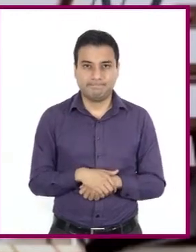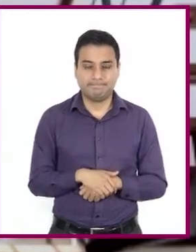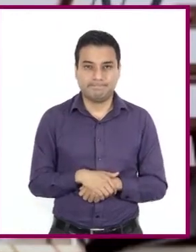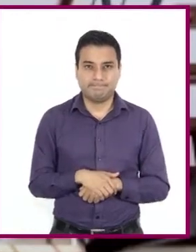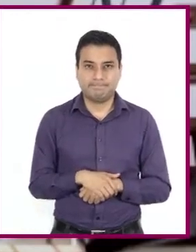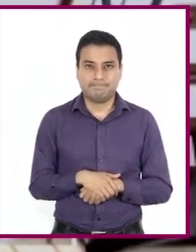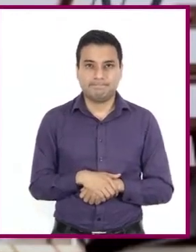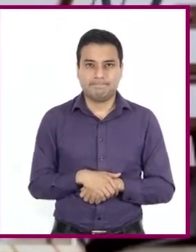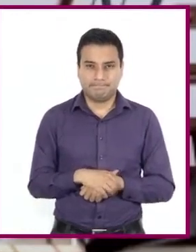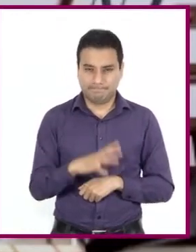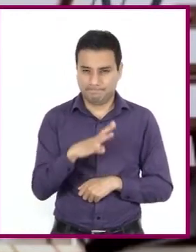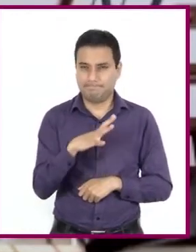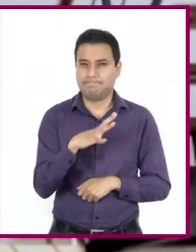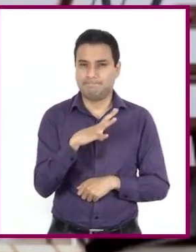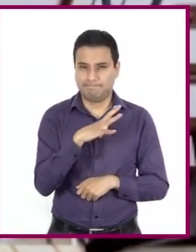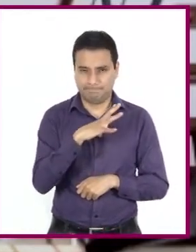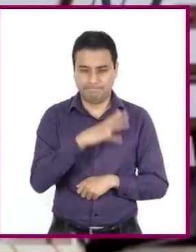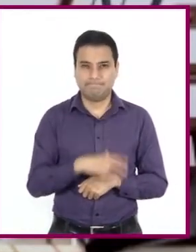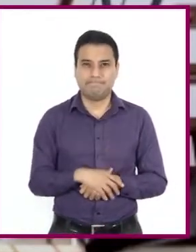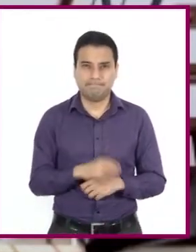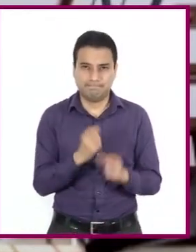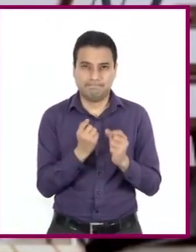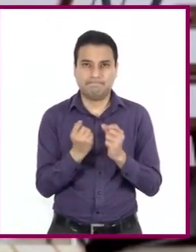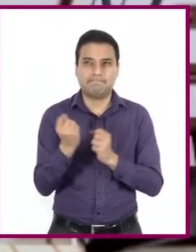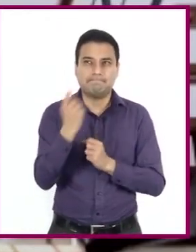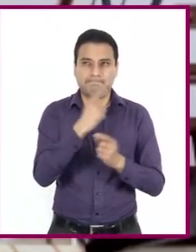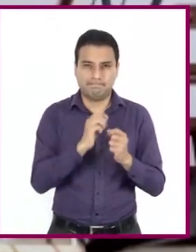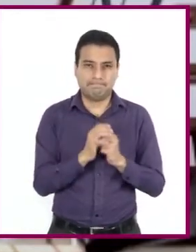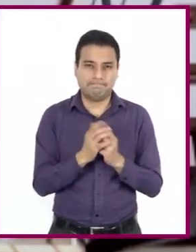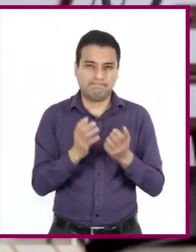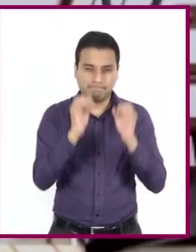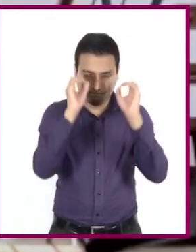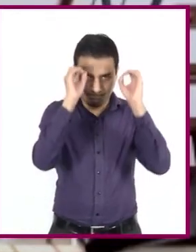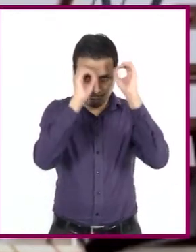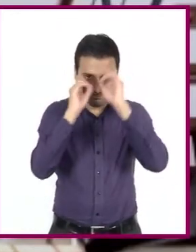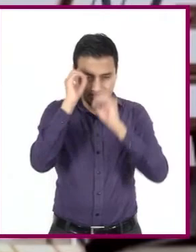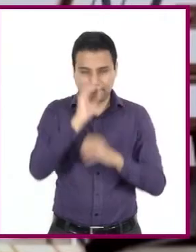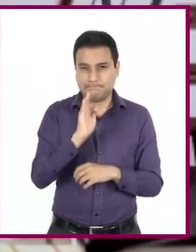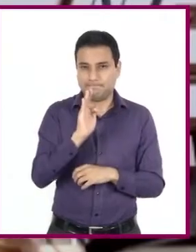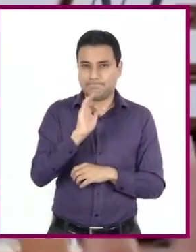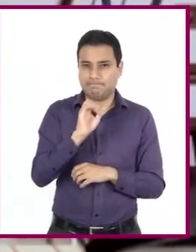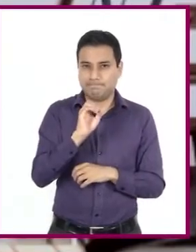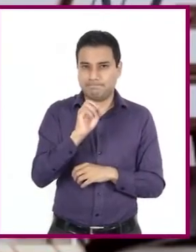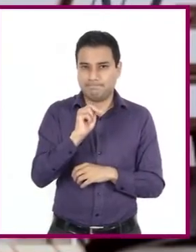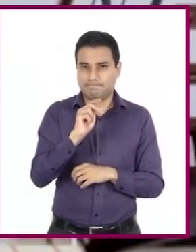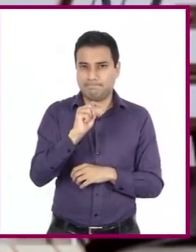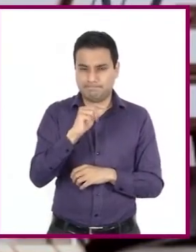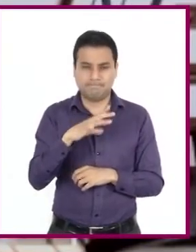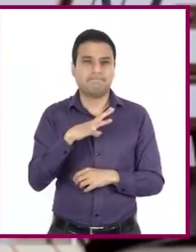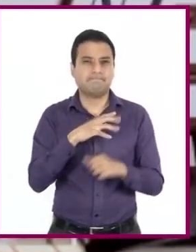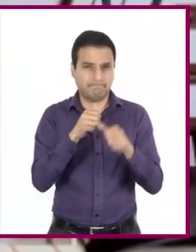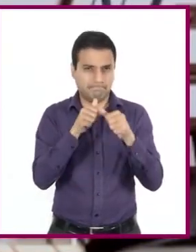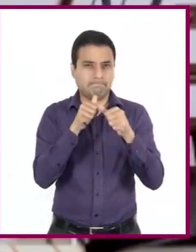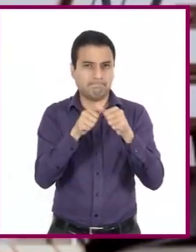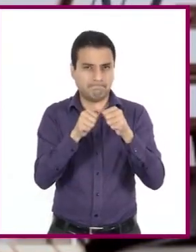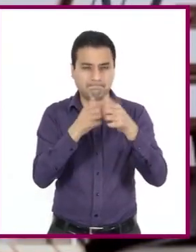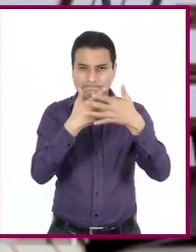Hay algunos espacios digitales, como por ejemplo Google Fonts, donde hay fuentes que sí